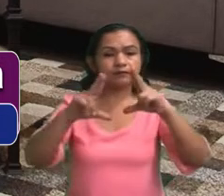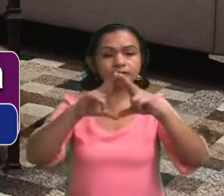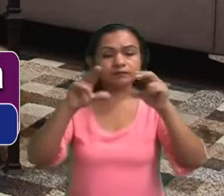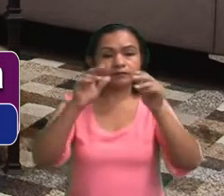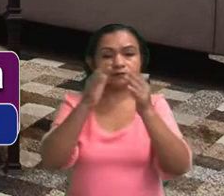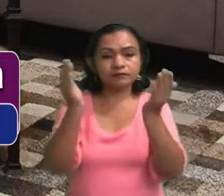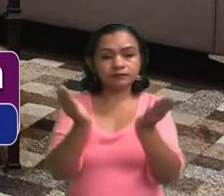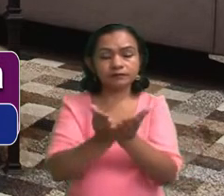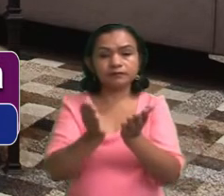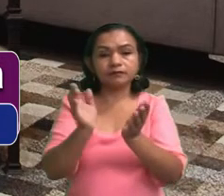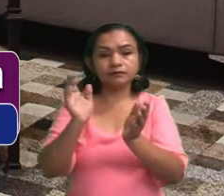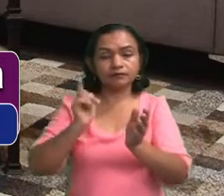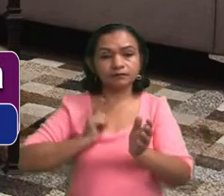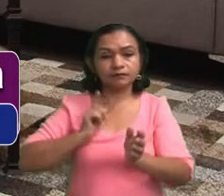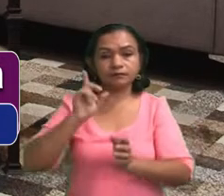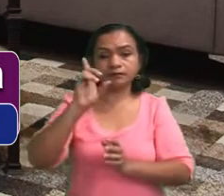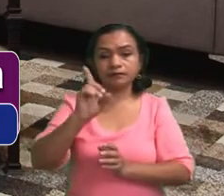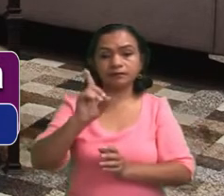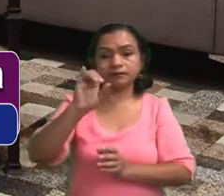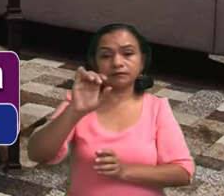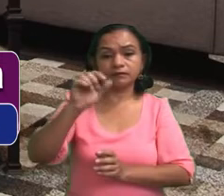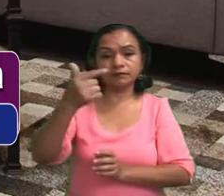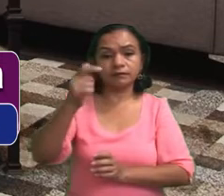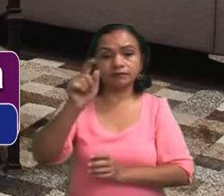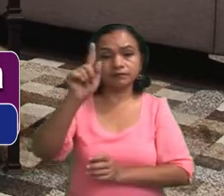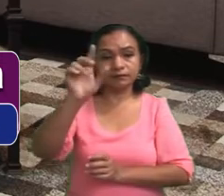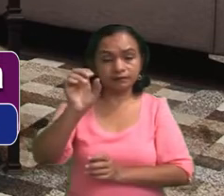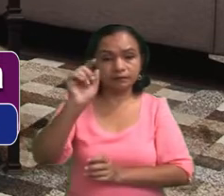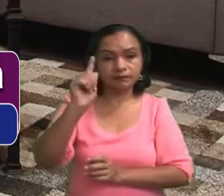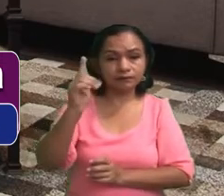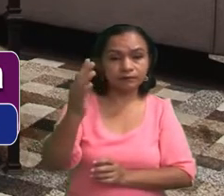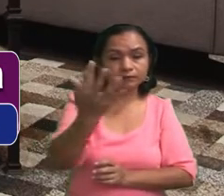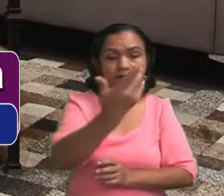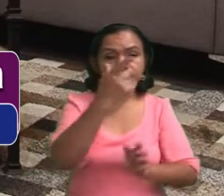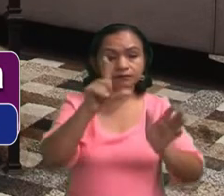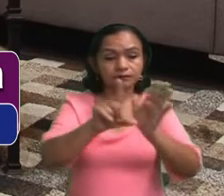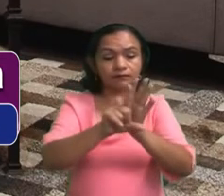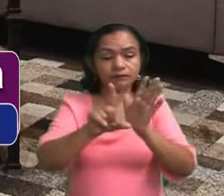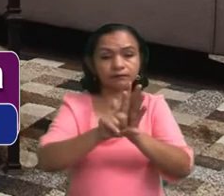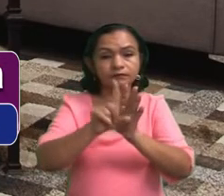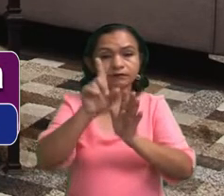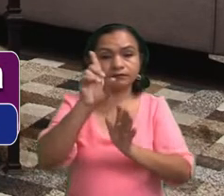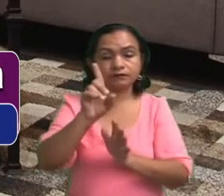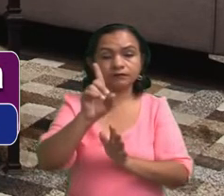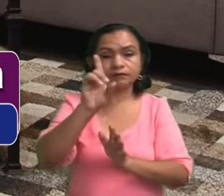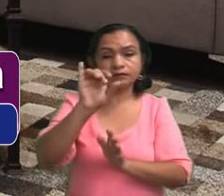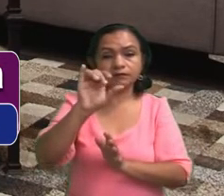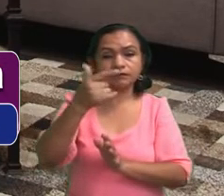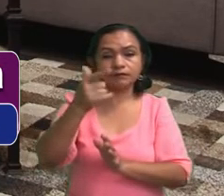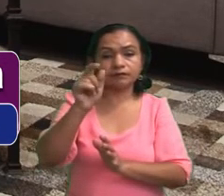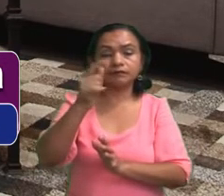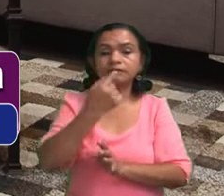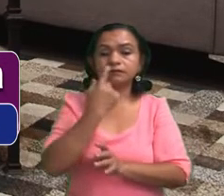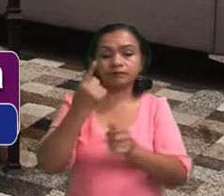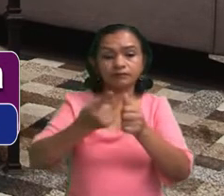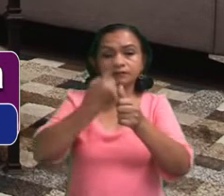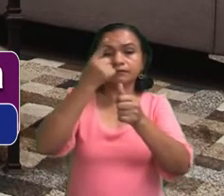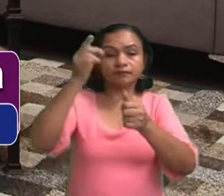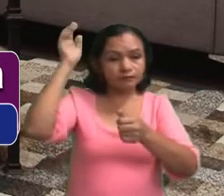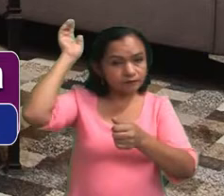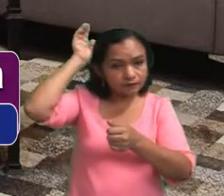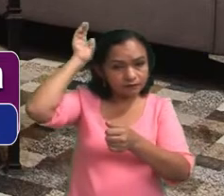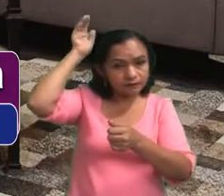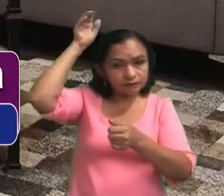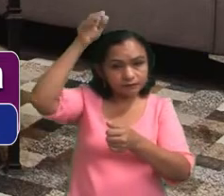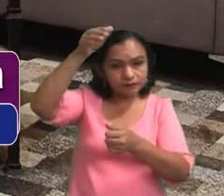un digesto global de todas sus leyes, por decir, en un solo digesto, sí, fue Argentina. Okay. Pero el